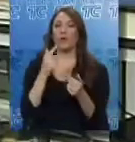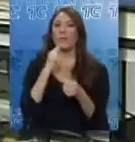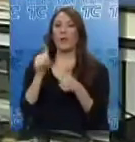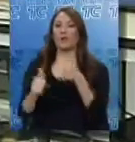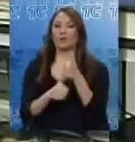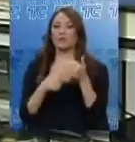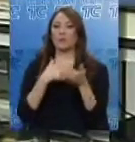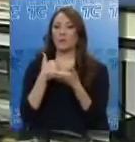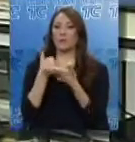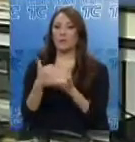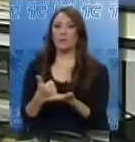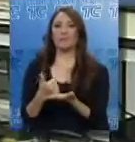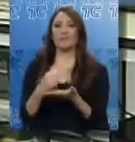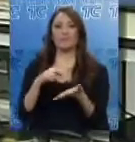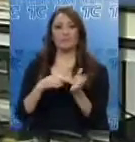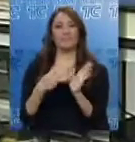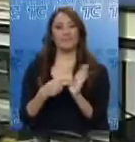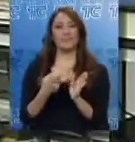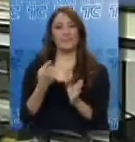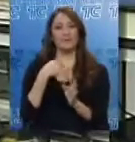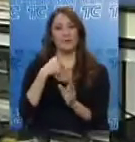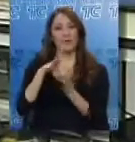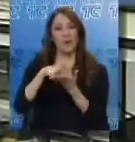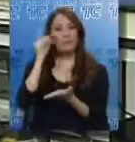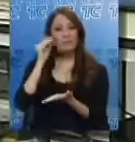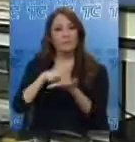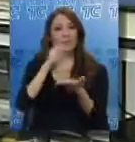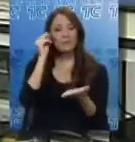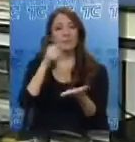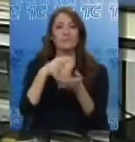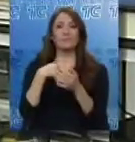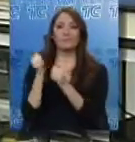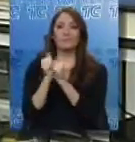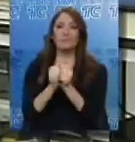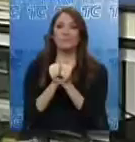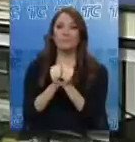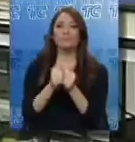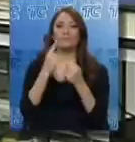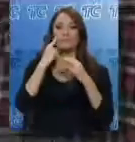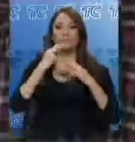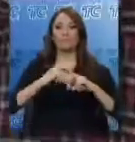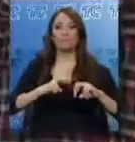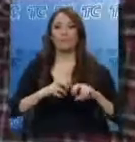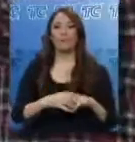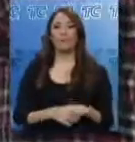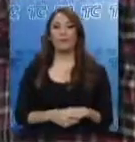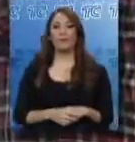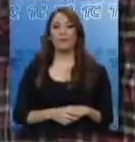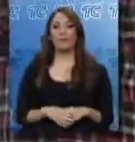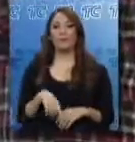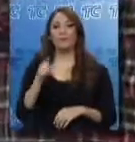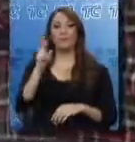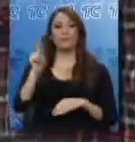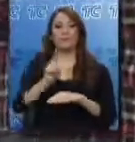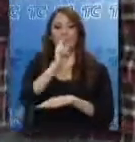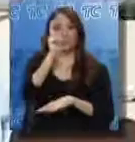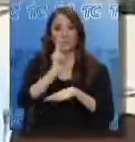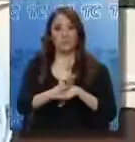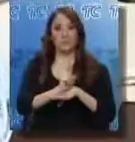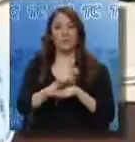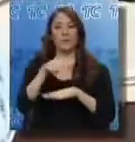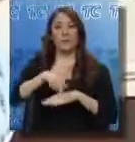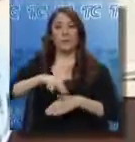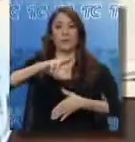sus ayudantes y simplemente venimos a los laboratorios con ellos y hacer investigación. El rector interino de Yachay dijo que en